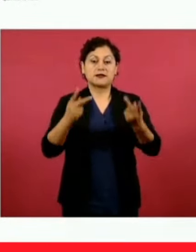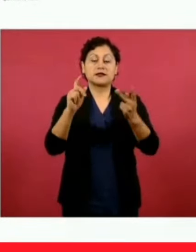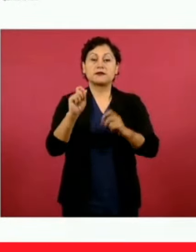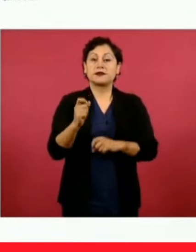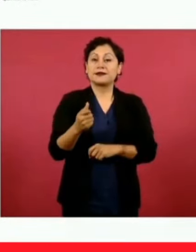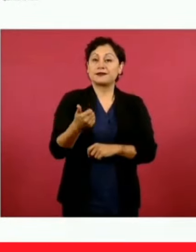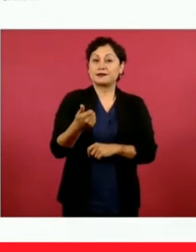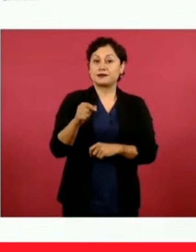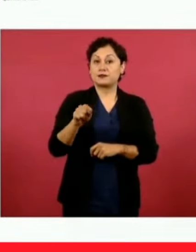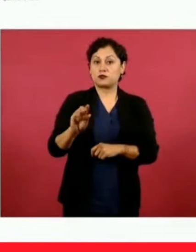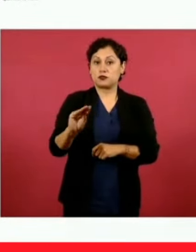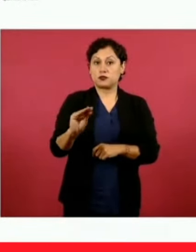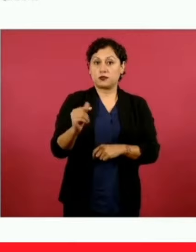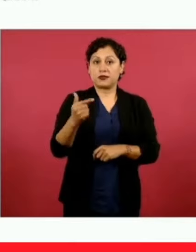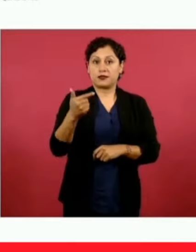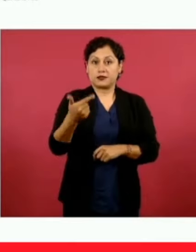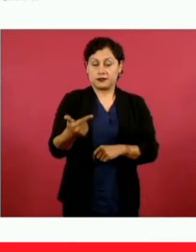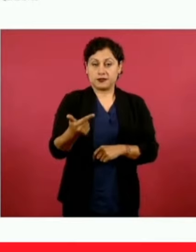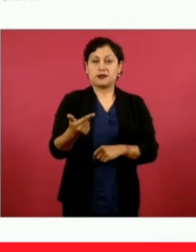26.97 pesos,